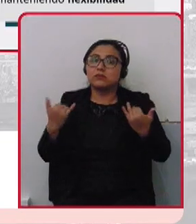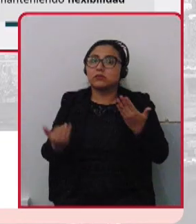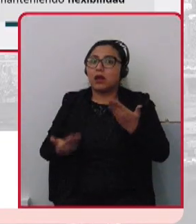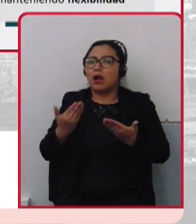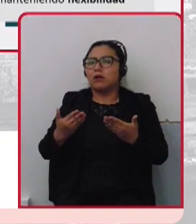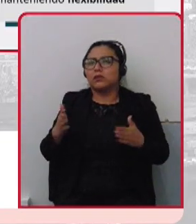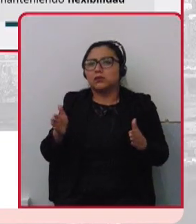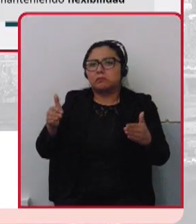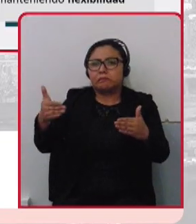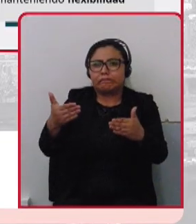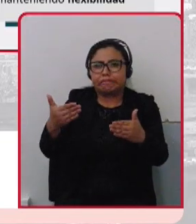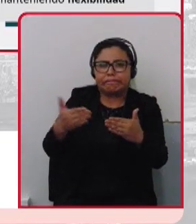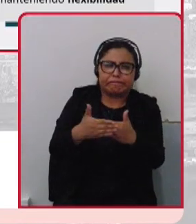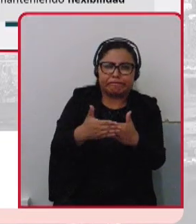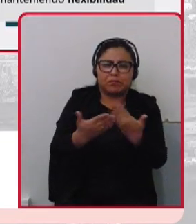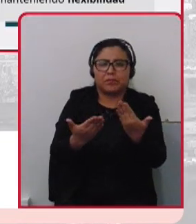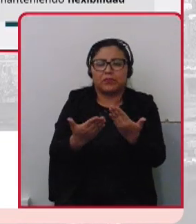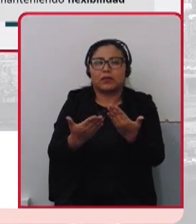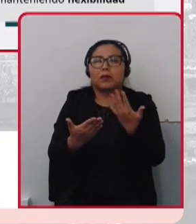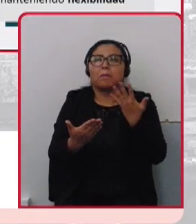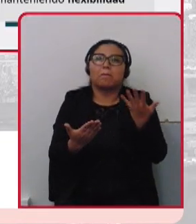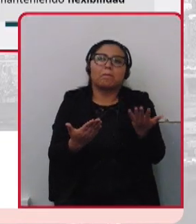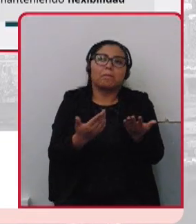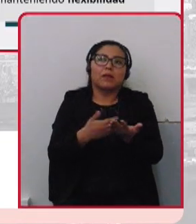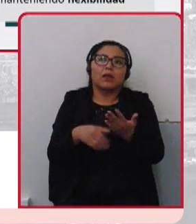se hace